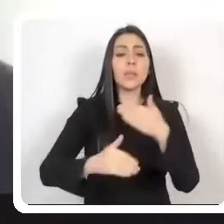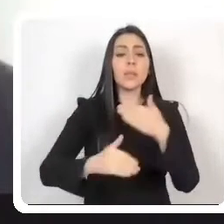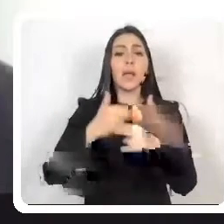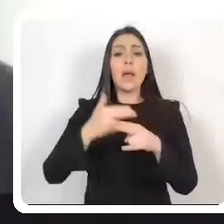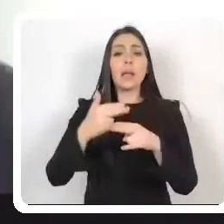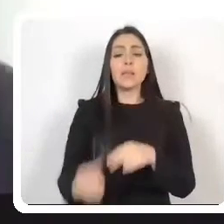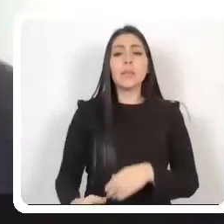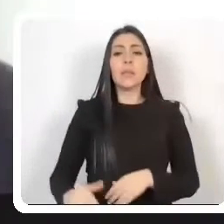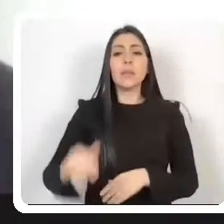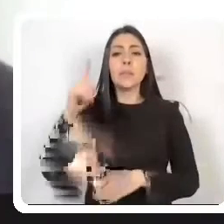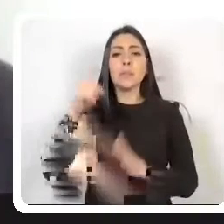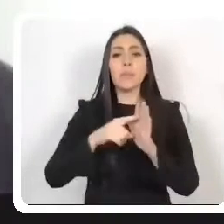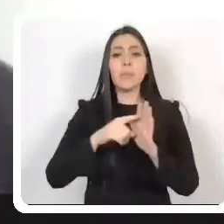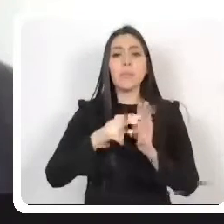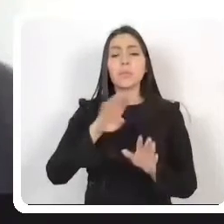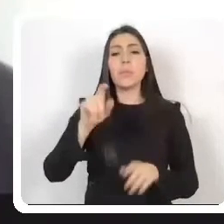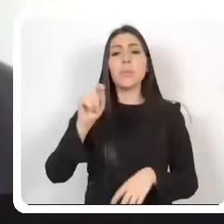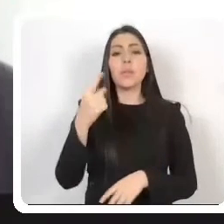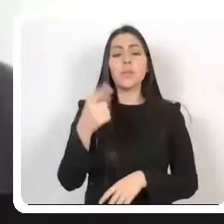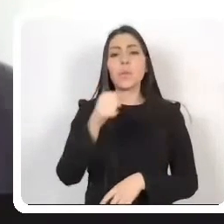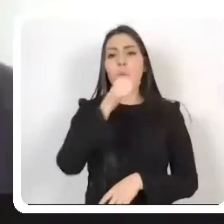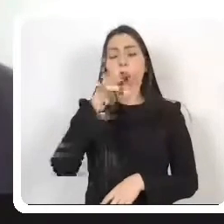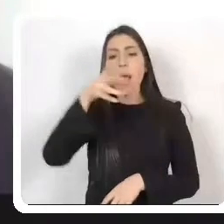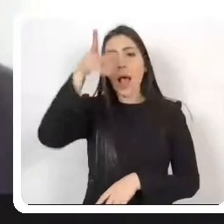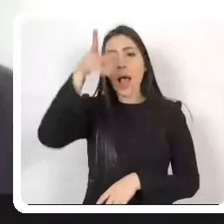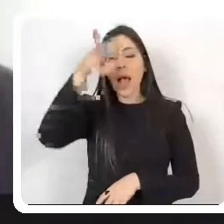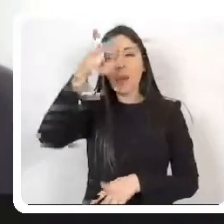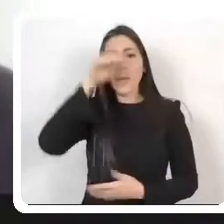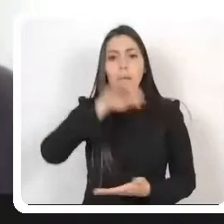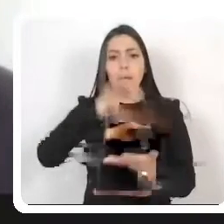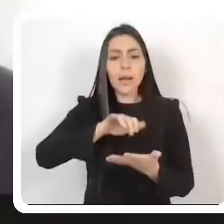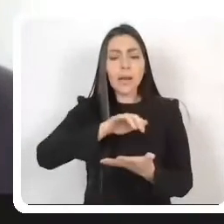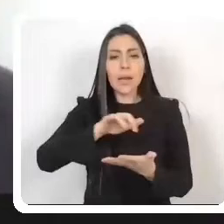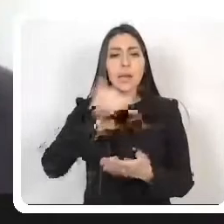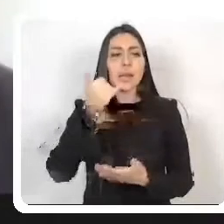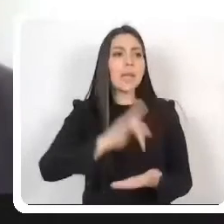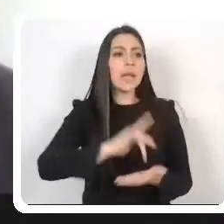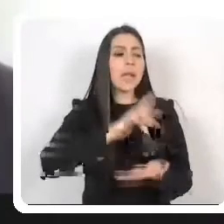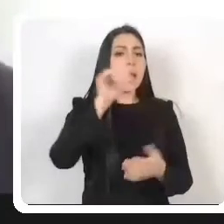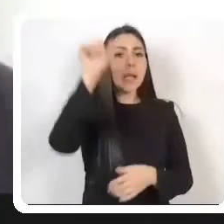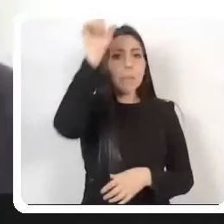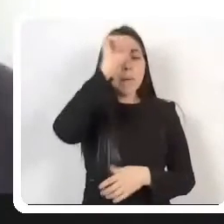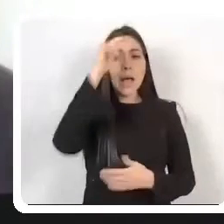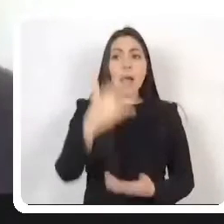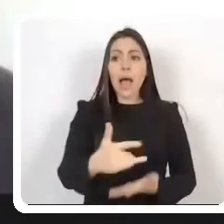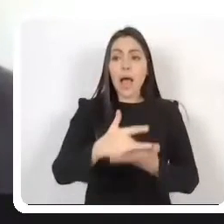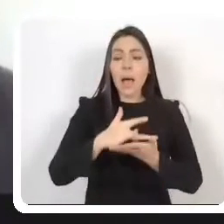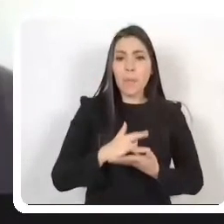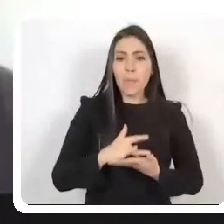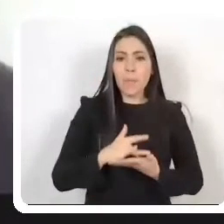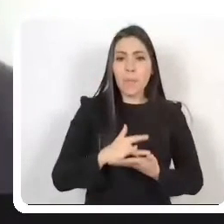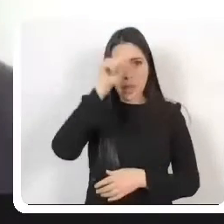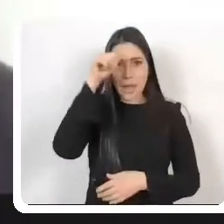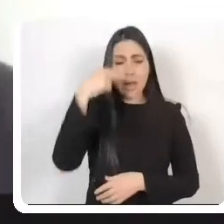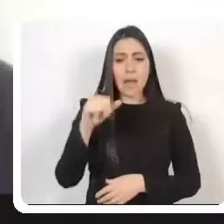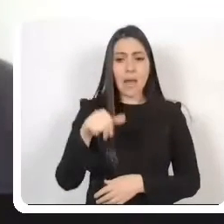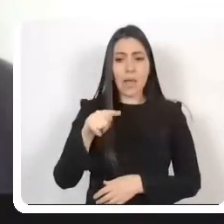escribir en un seminario al cual ingresó gracias al apoyo del fraile Antonio